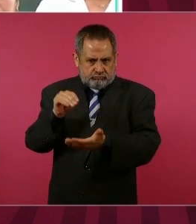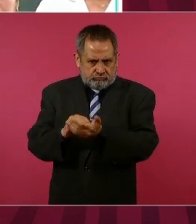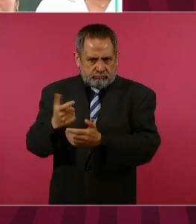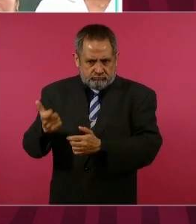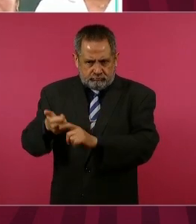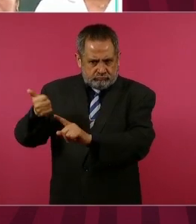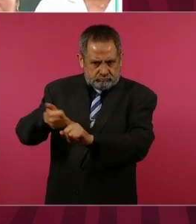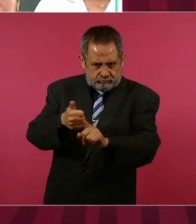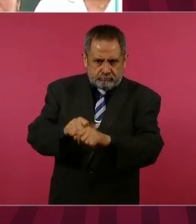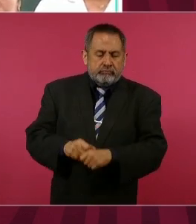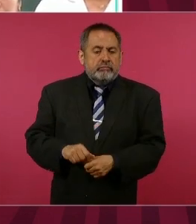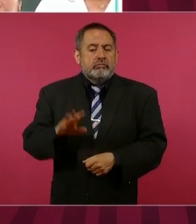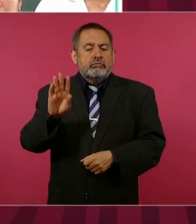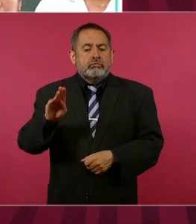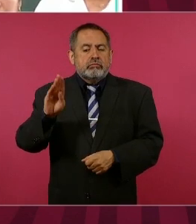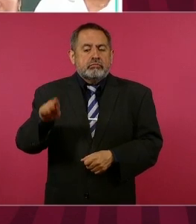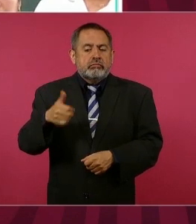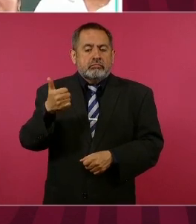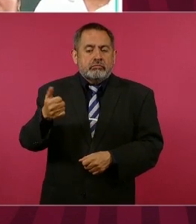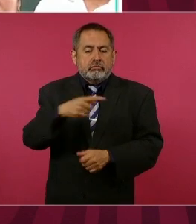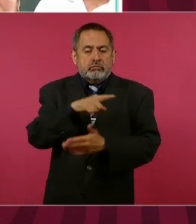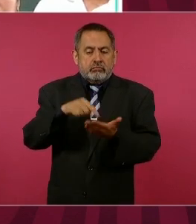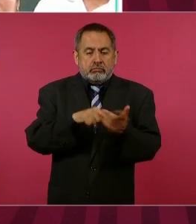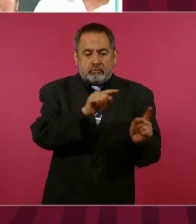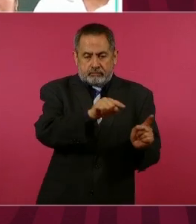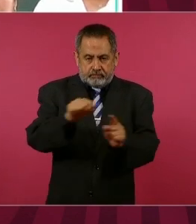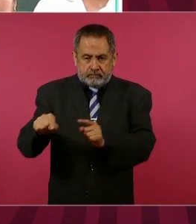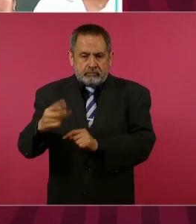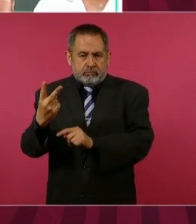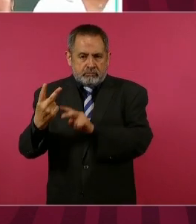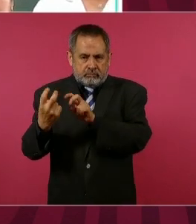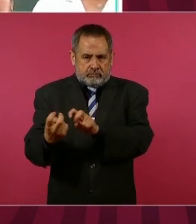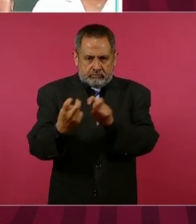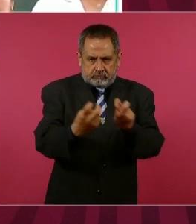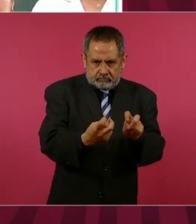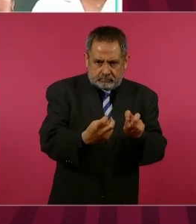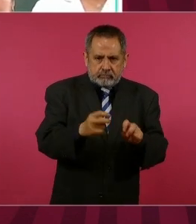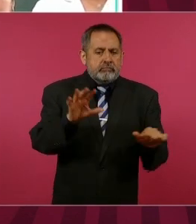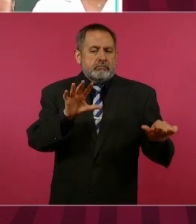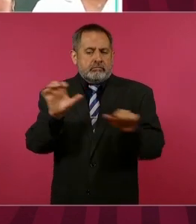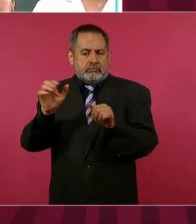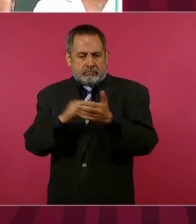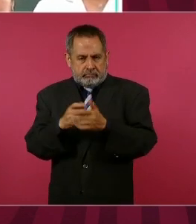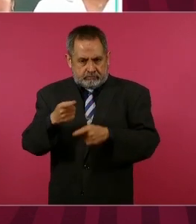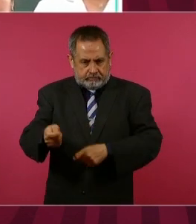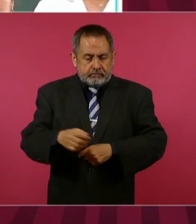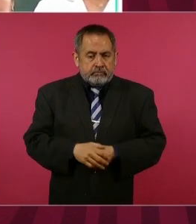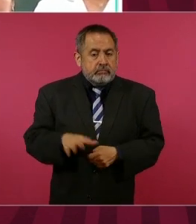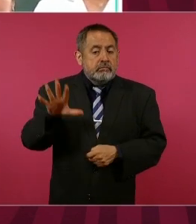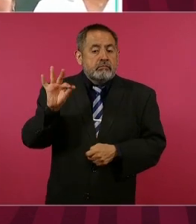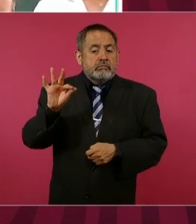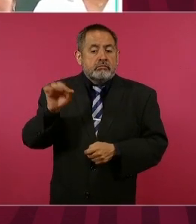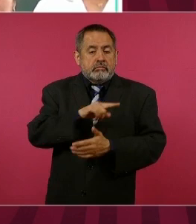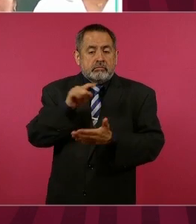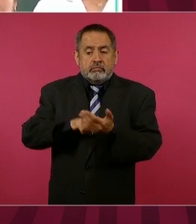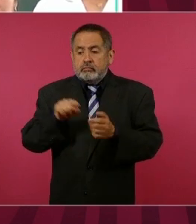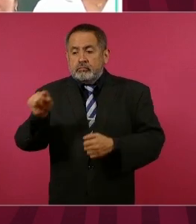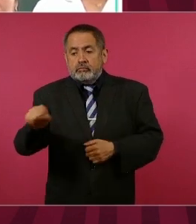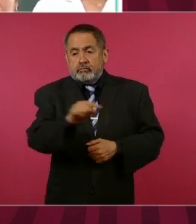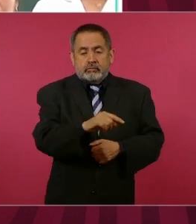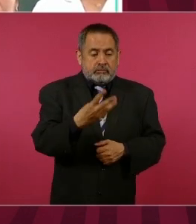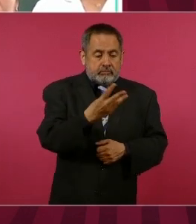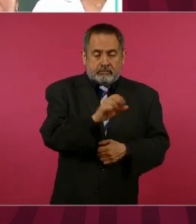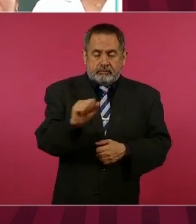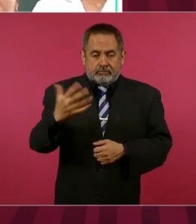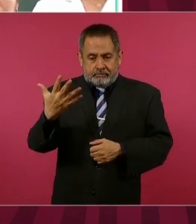pesos, 96 de dos consultorios que reciben 600 mil pesos, 40 centros de salud de 3 a 5